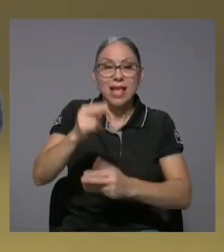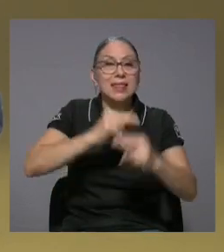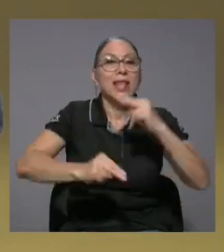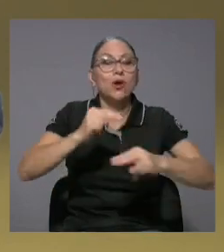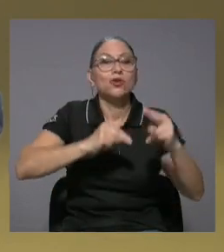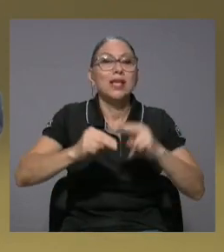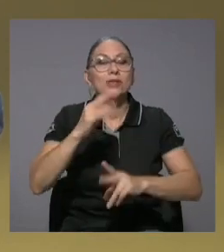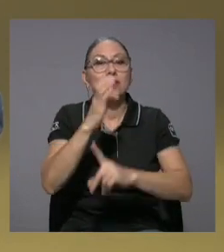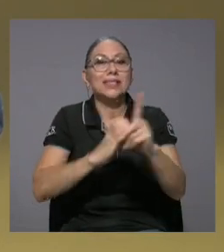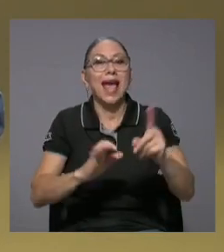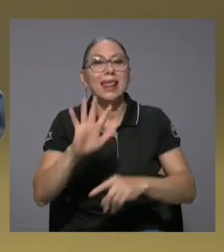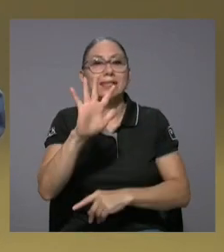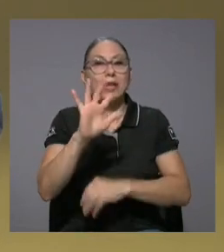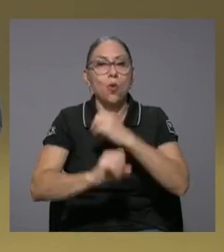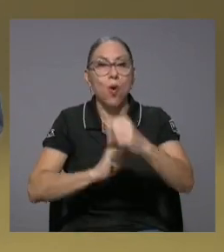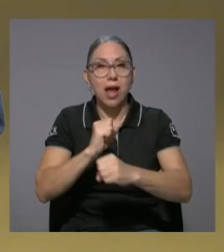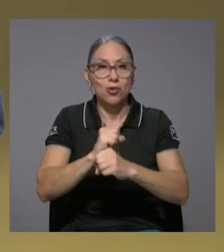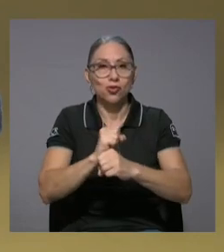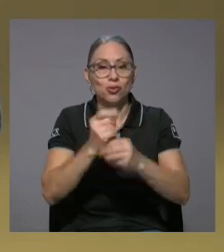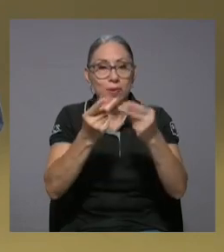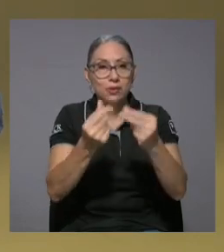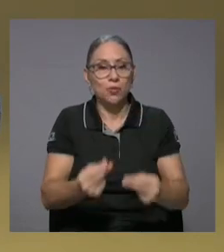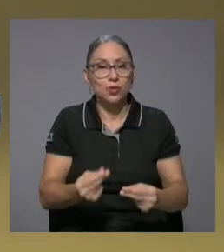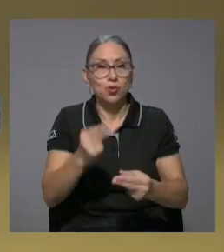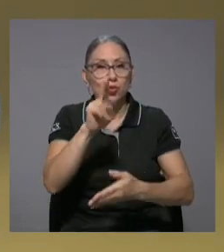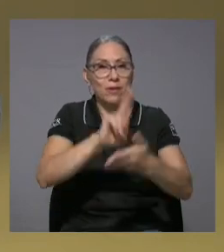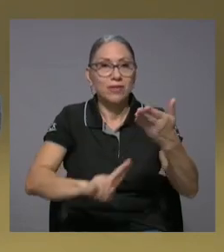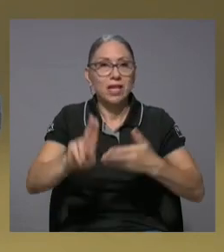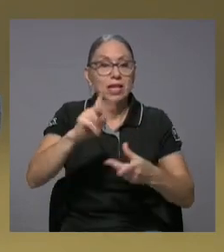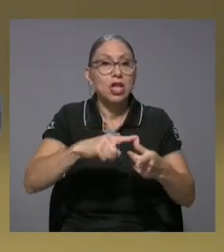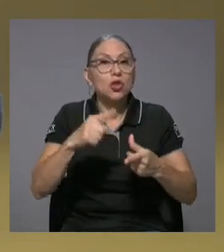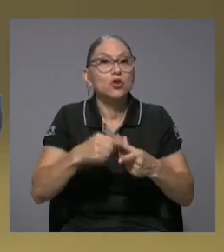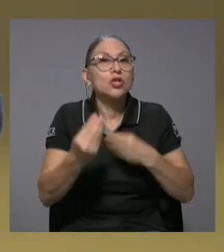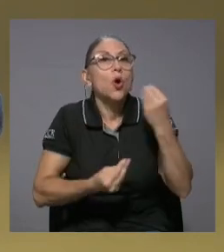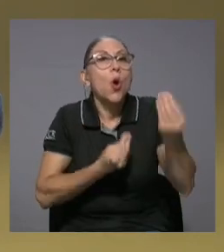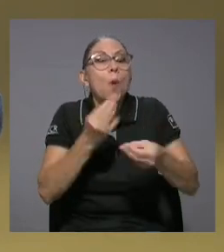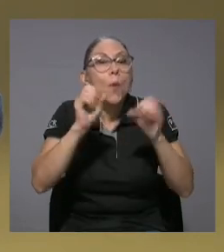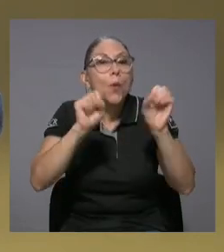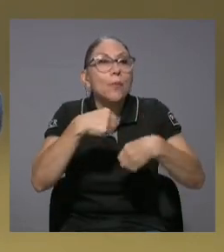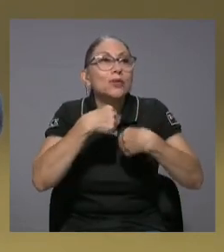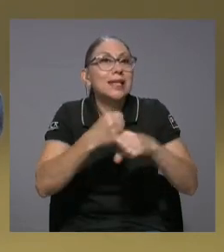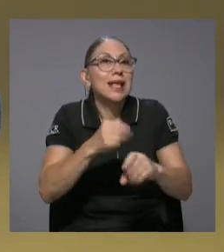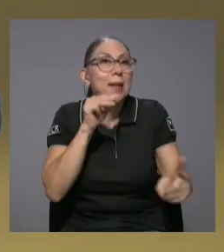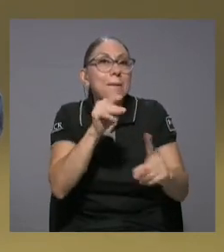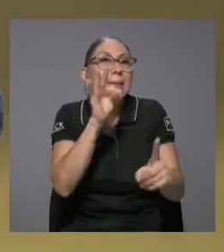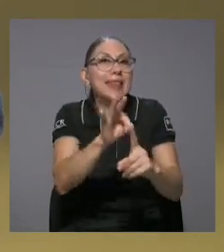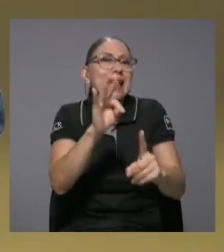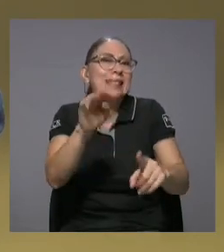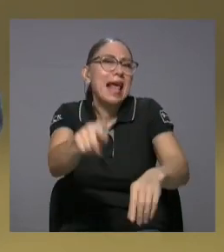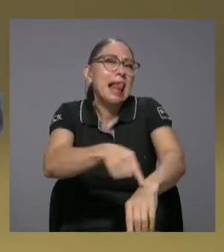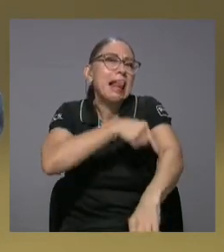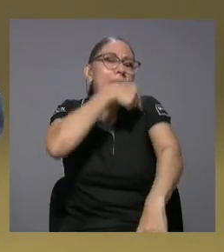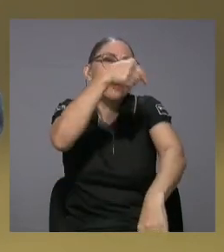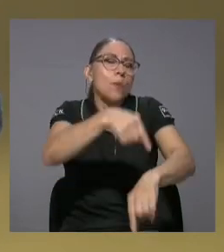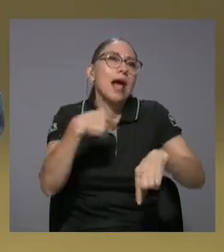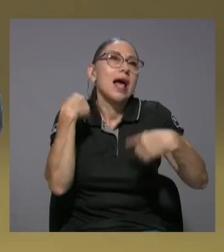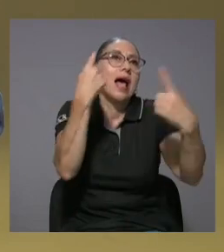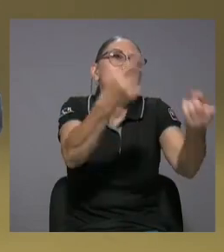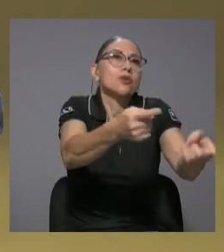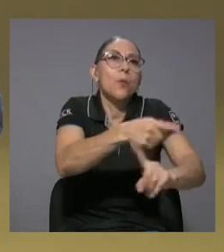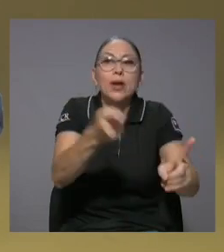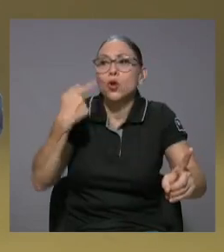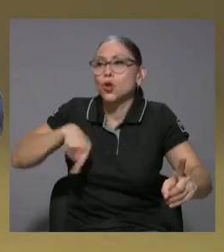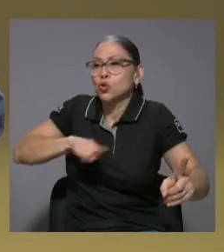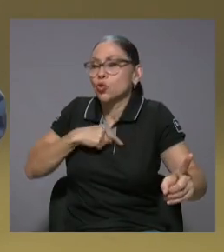de los presupuestos universitarios. Entonces, ¿cómo hacemos para definir metas de largo plazo cuando hay una gran incertidumbre de los recursos con los que